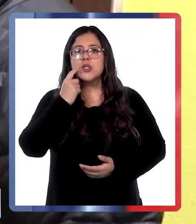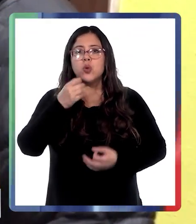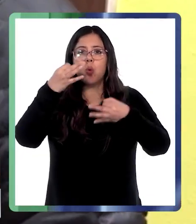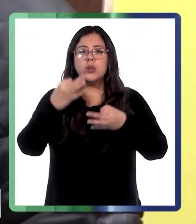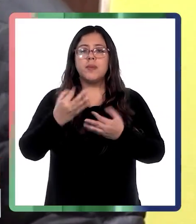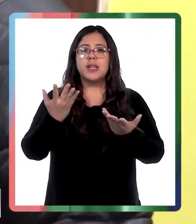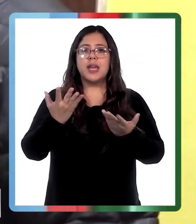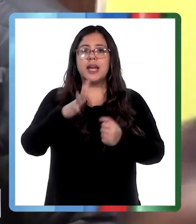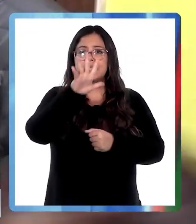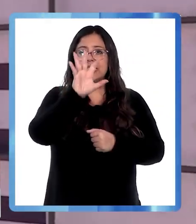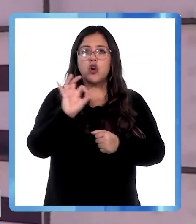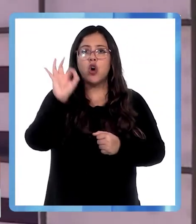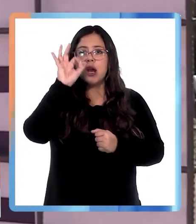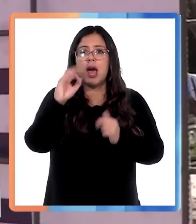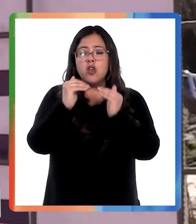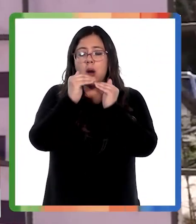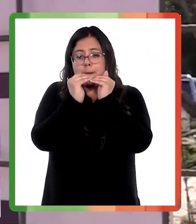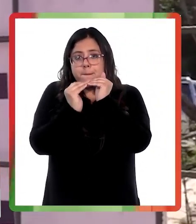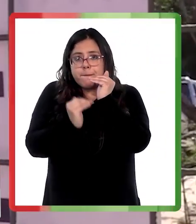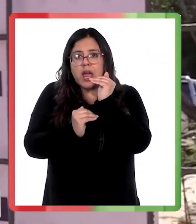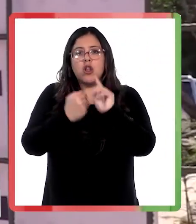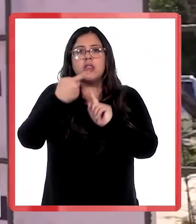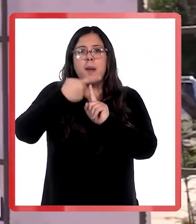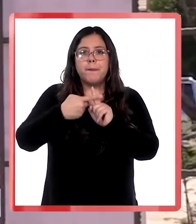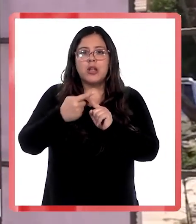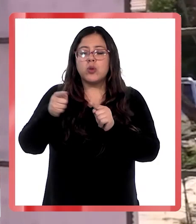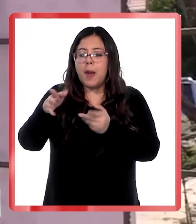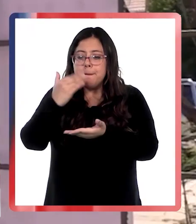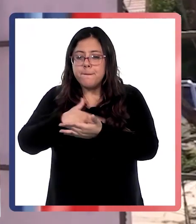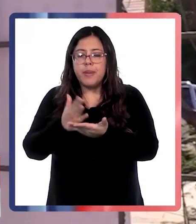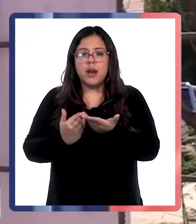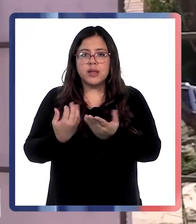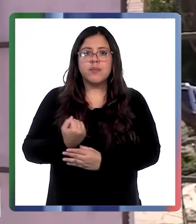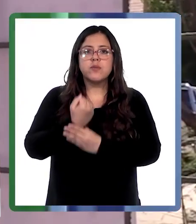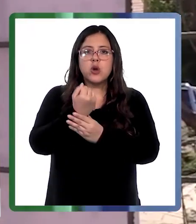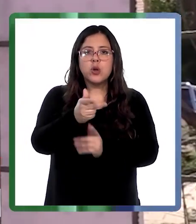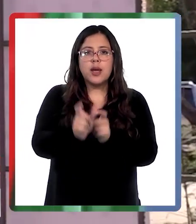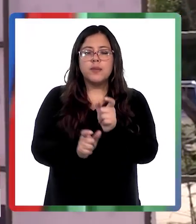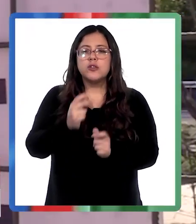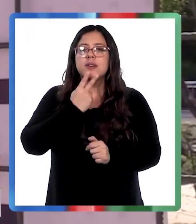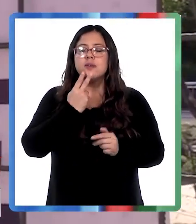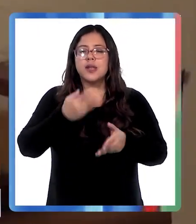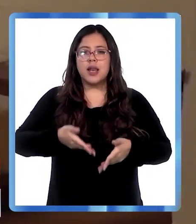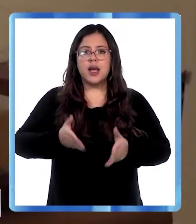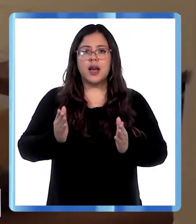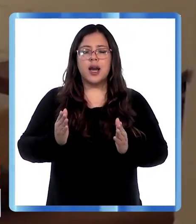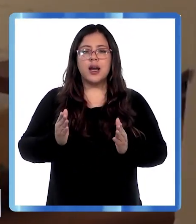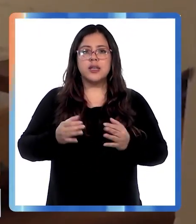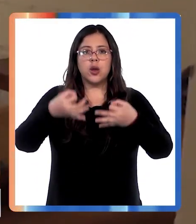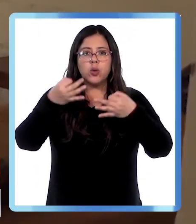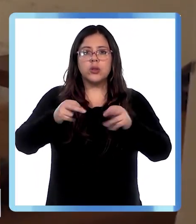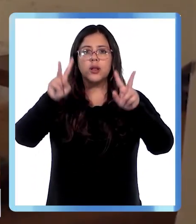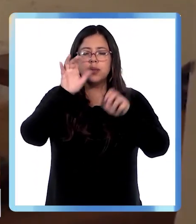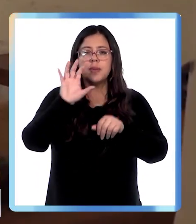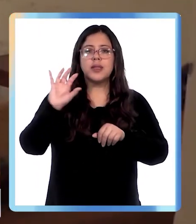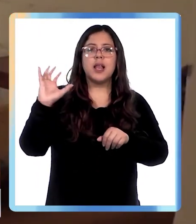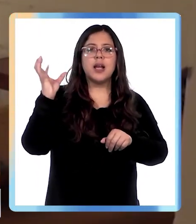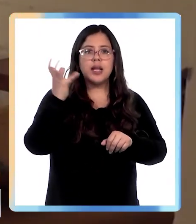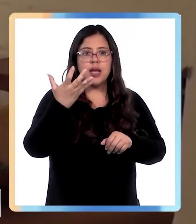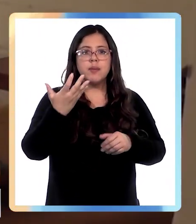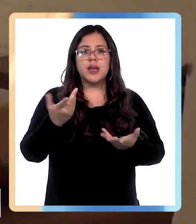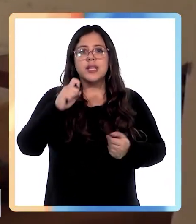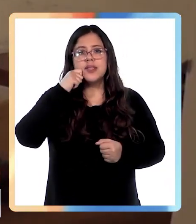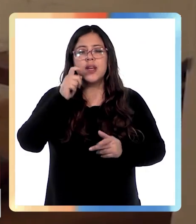alcanzan los 5 gr o menos este plan tiene como objetivo proteger y asistir a las personas en situación de calle frente a condiciones